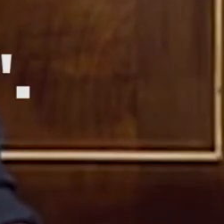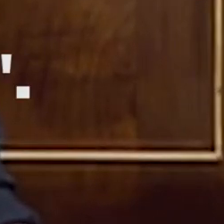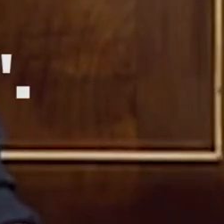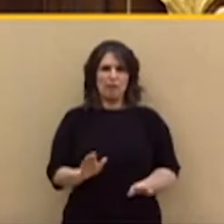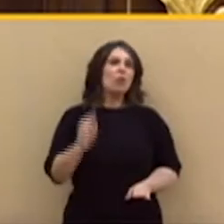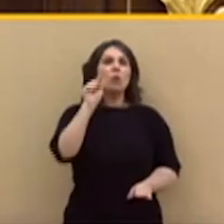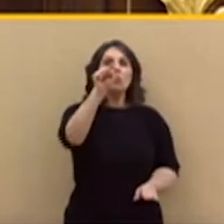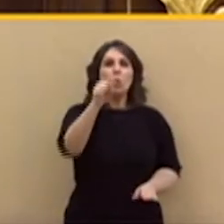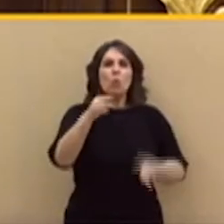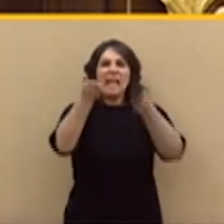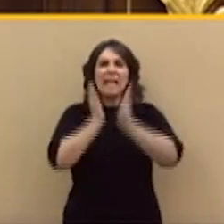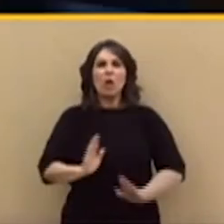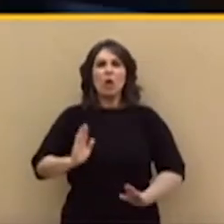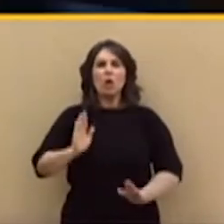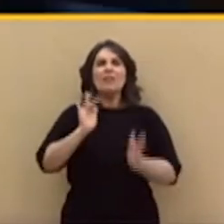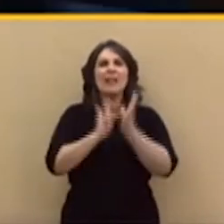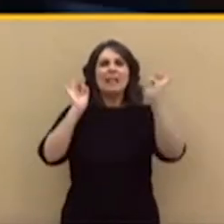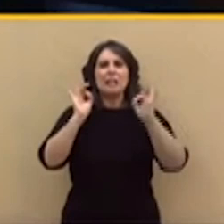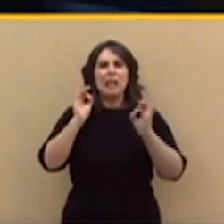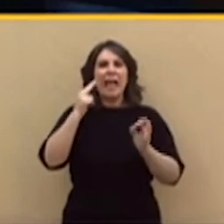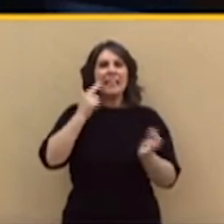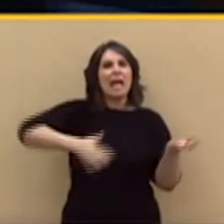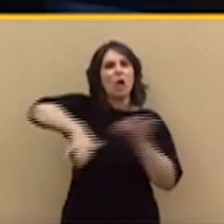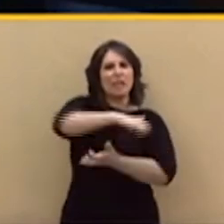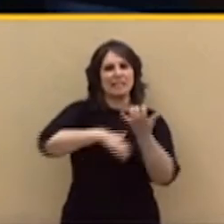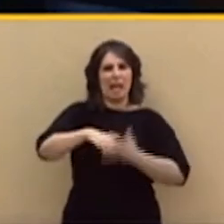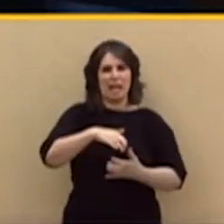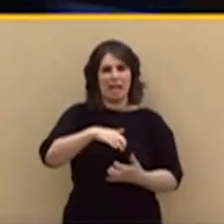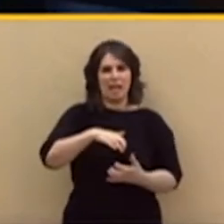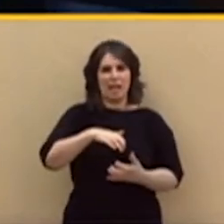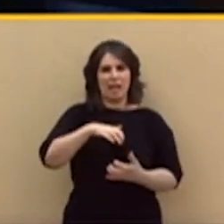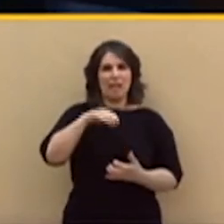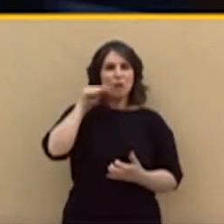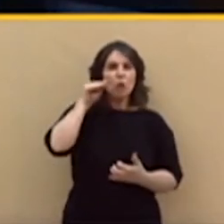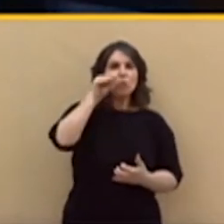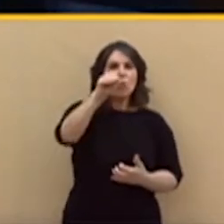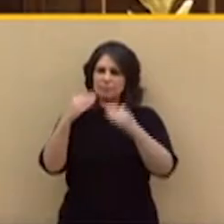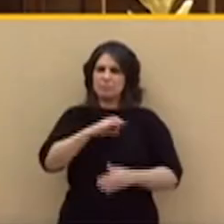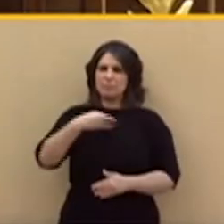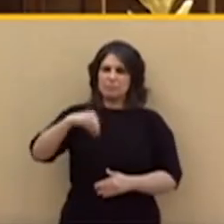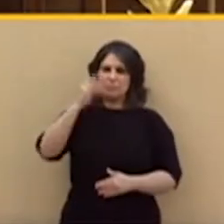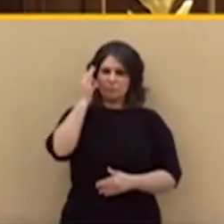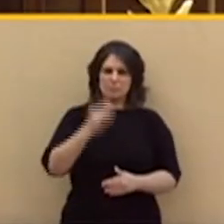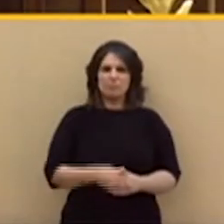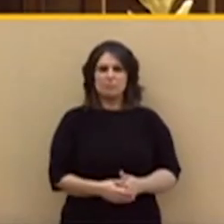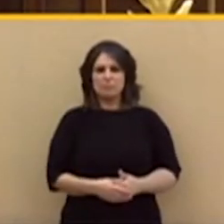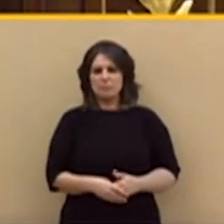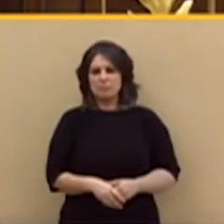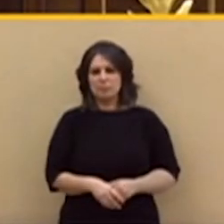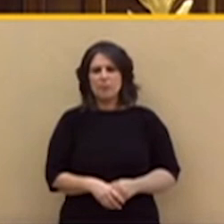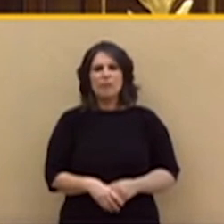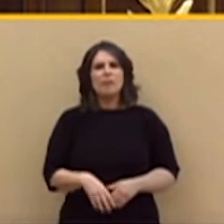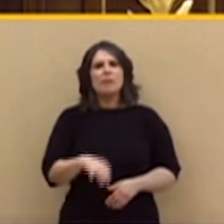terrorista. A esa aristocracia pertenece usted, a la del crimen político. Señora Marquesa,